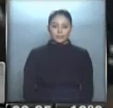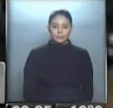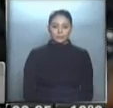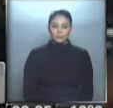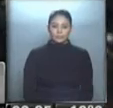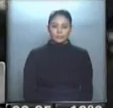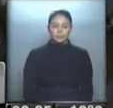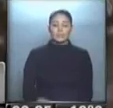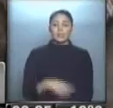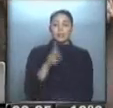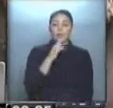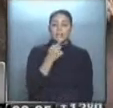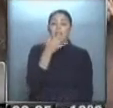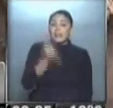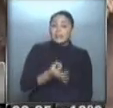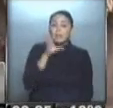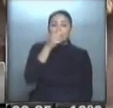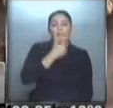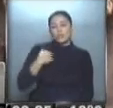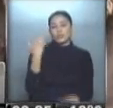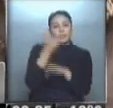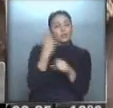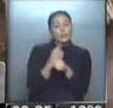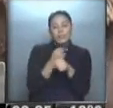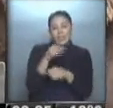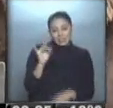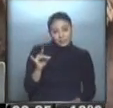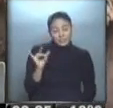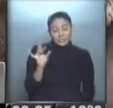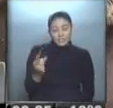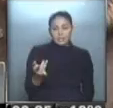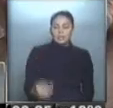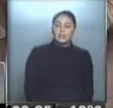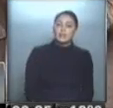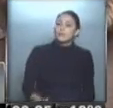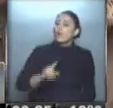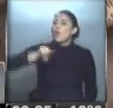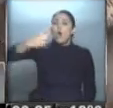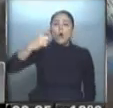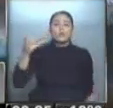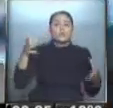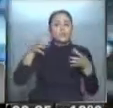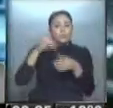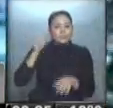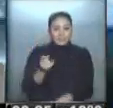ahora verdad que a Mendoza no pude ir se me complicó bastante pero en el